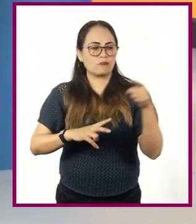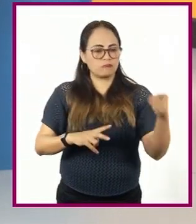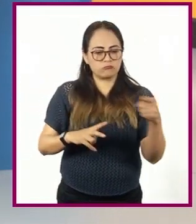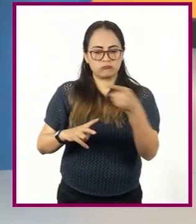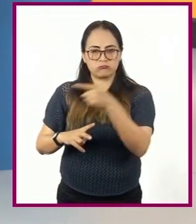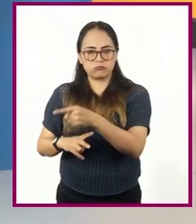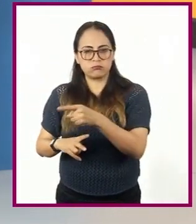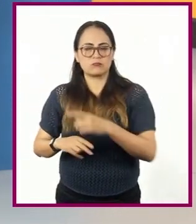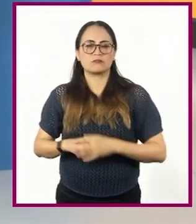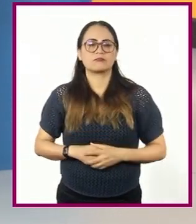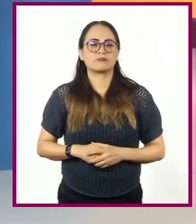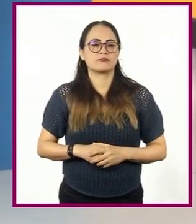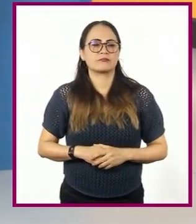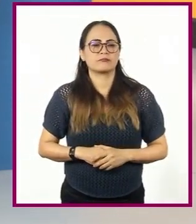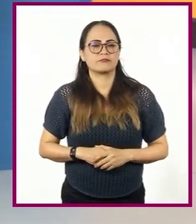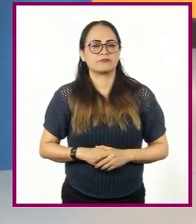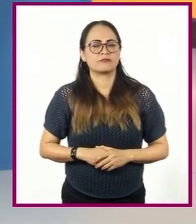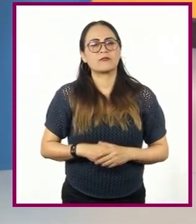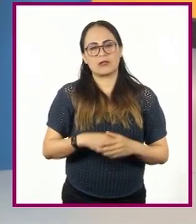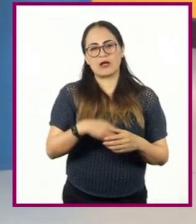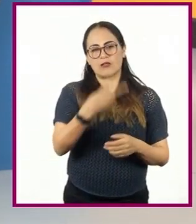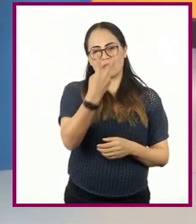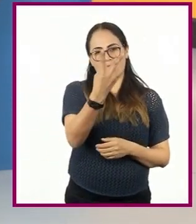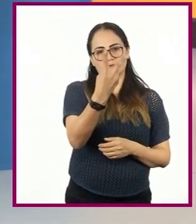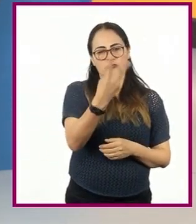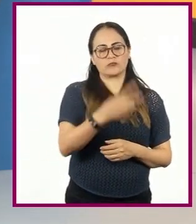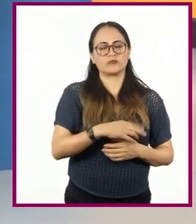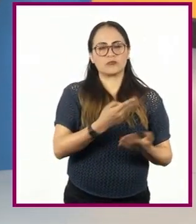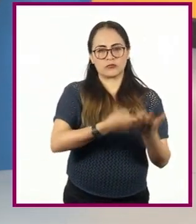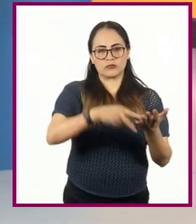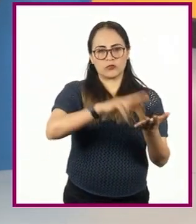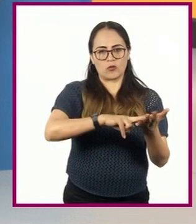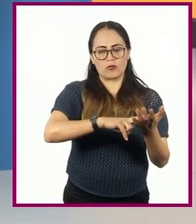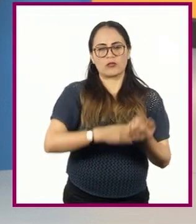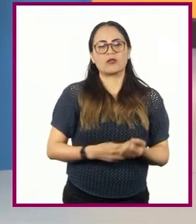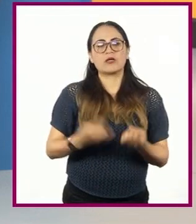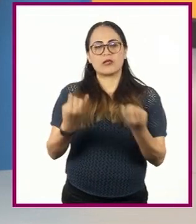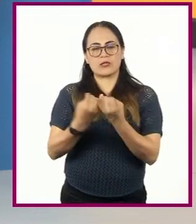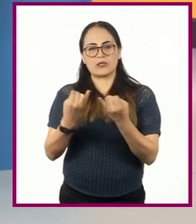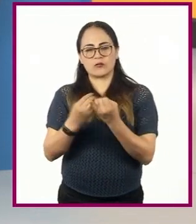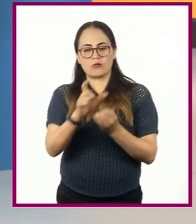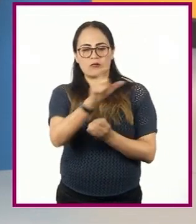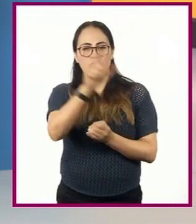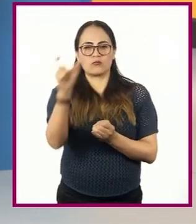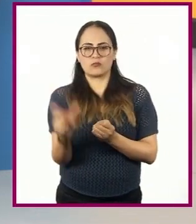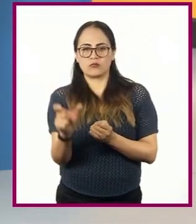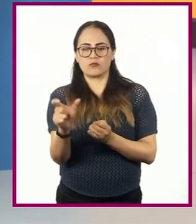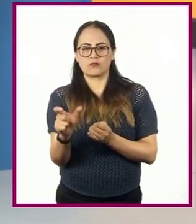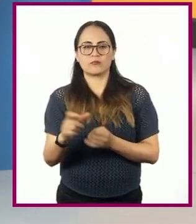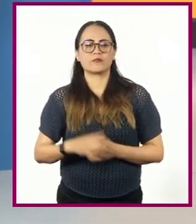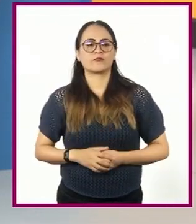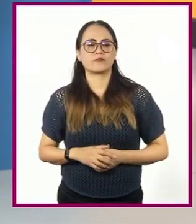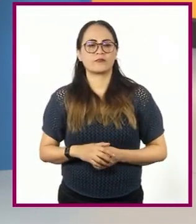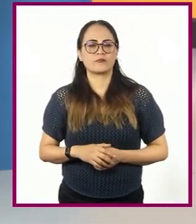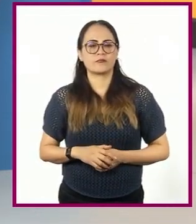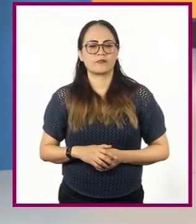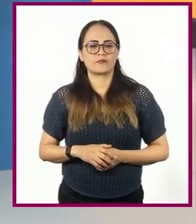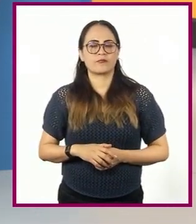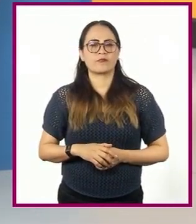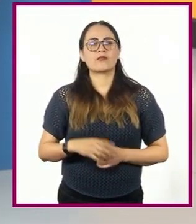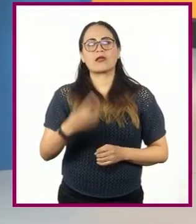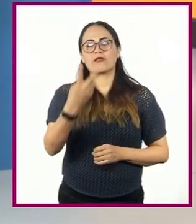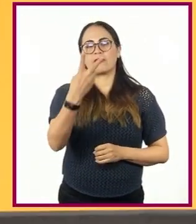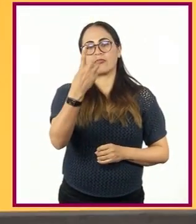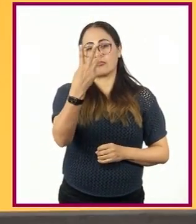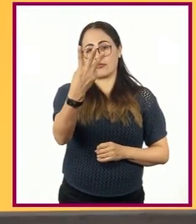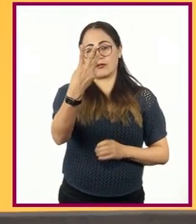sumandos, en este caso del sumando 2, así como el valor de uno de los factores, en este caso particular 3